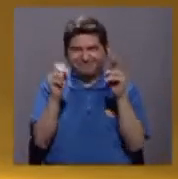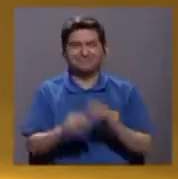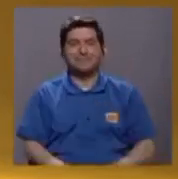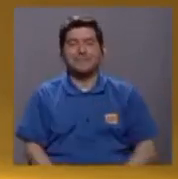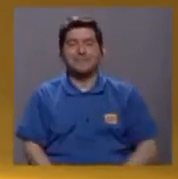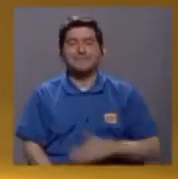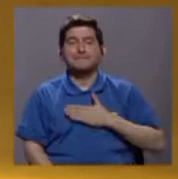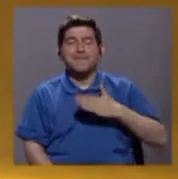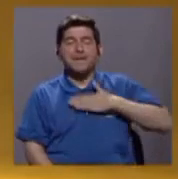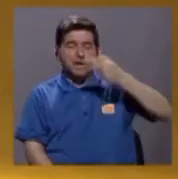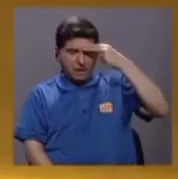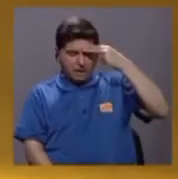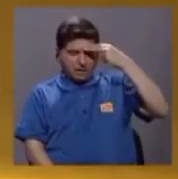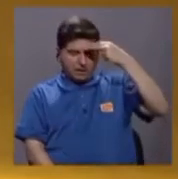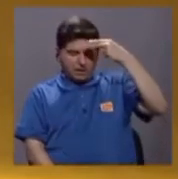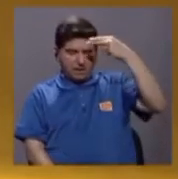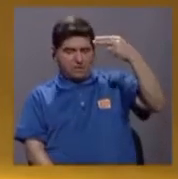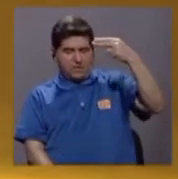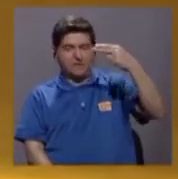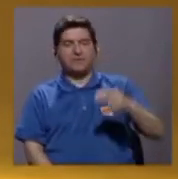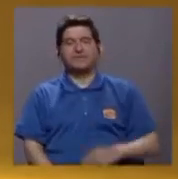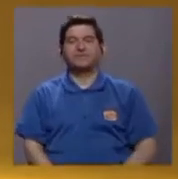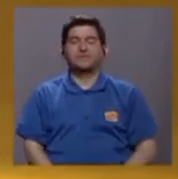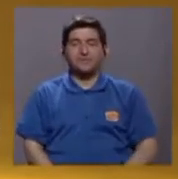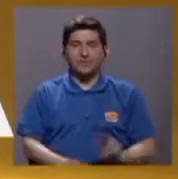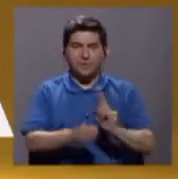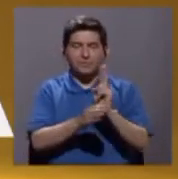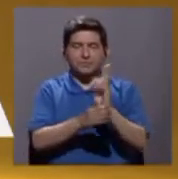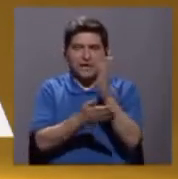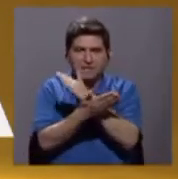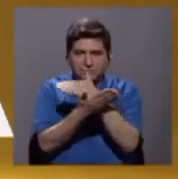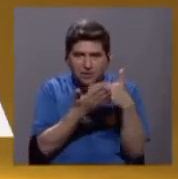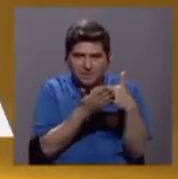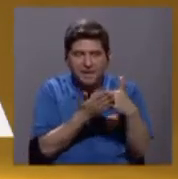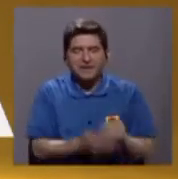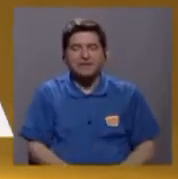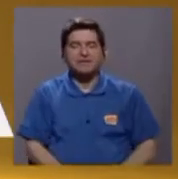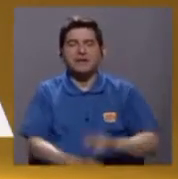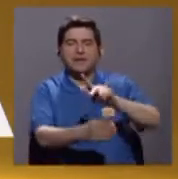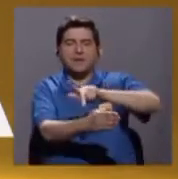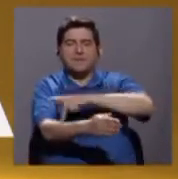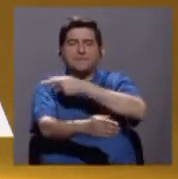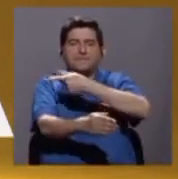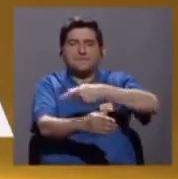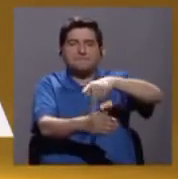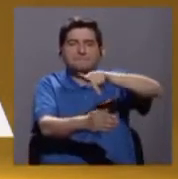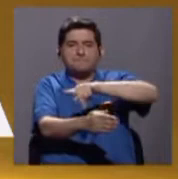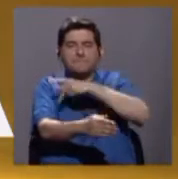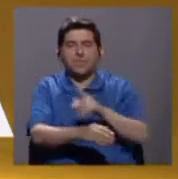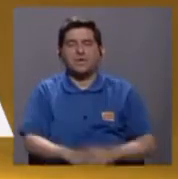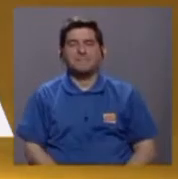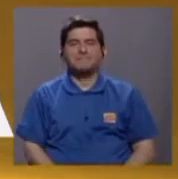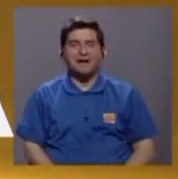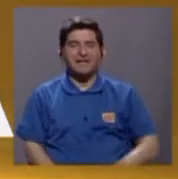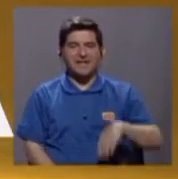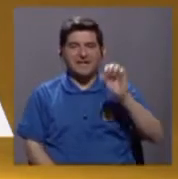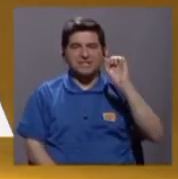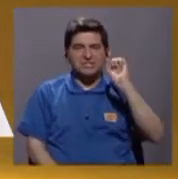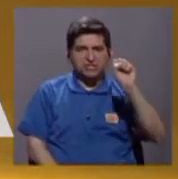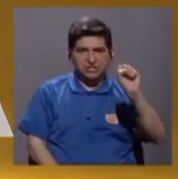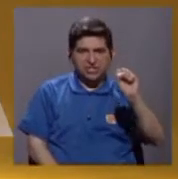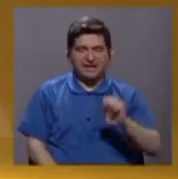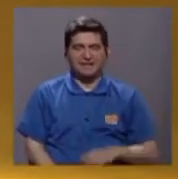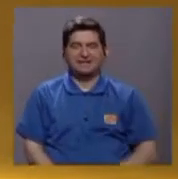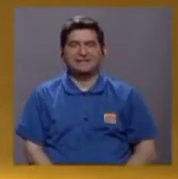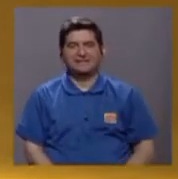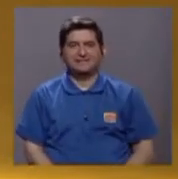mi homenaje, usando un pedacito del poema de Schiller, o